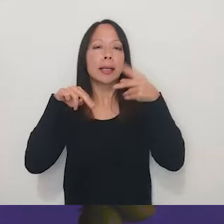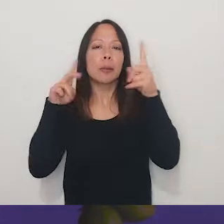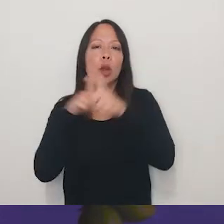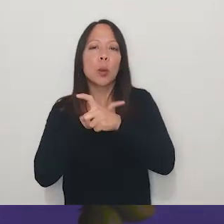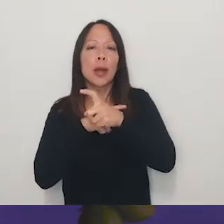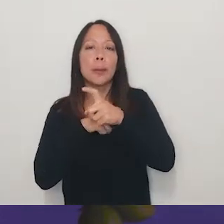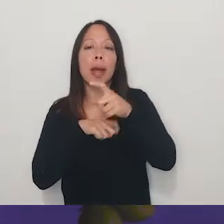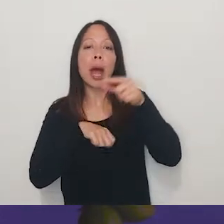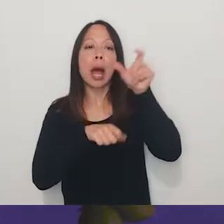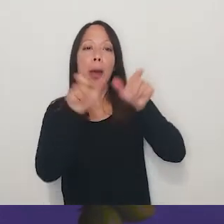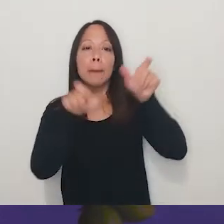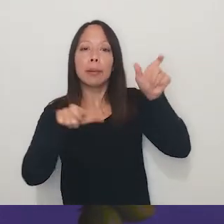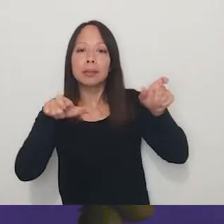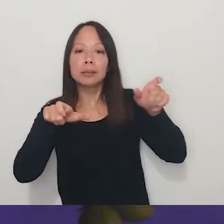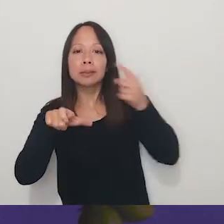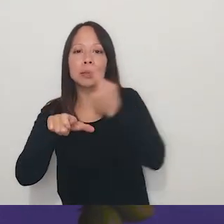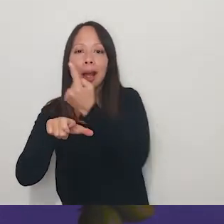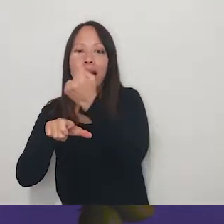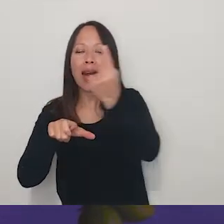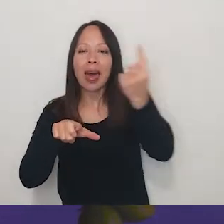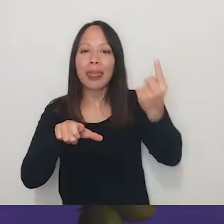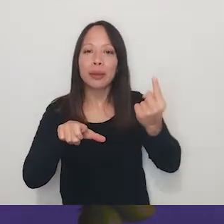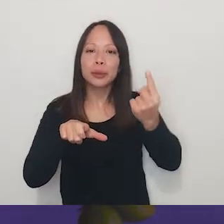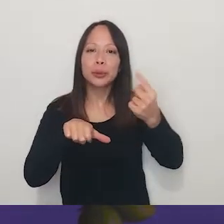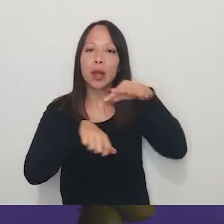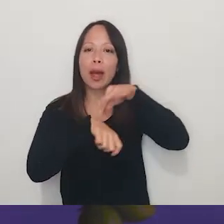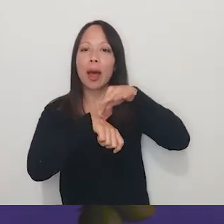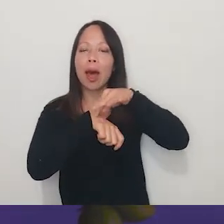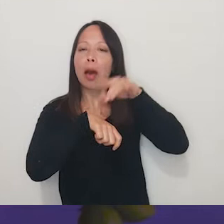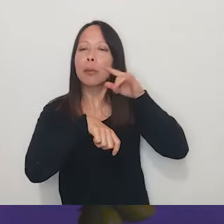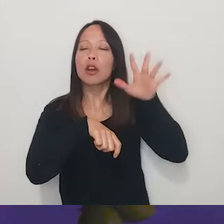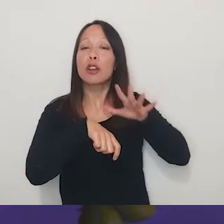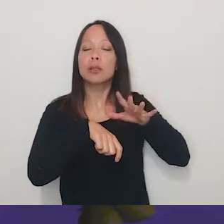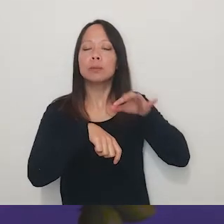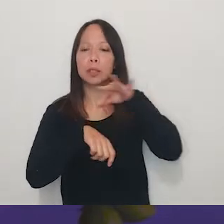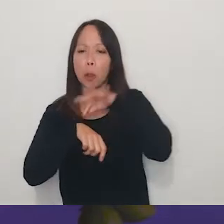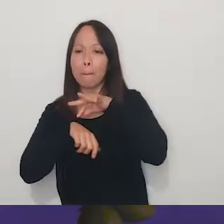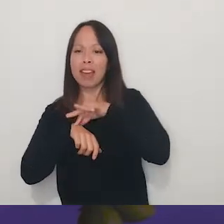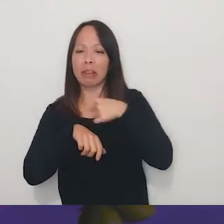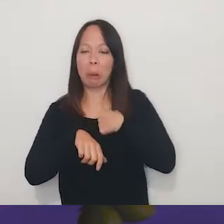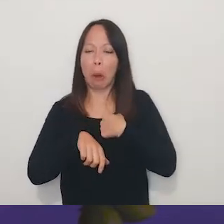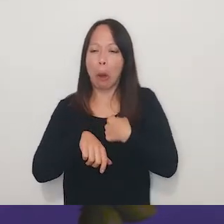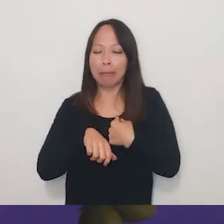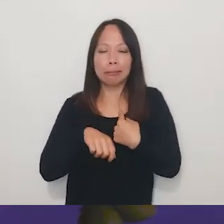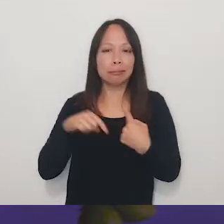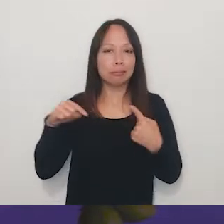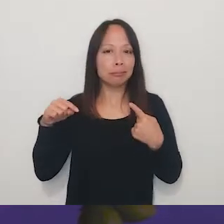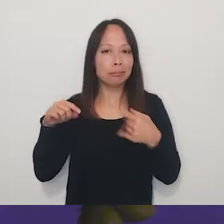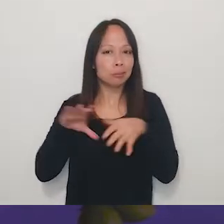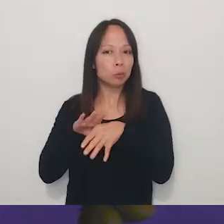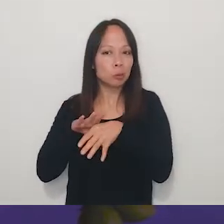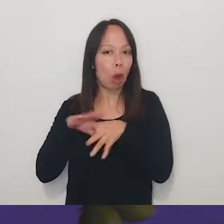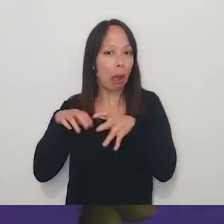que tienen es que como individualmente cada una es poco frecuente, en general uno cree como médico que como yo justo me voy a encontrar con